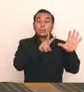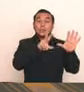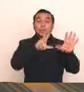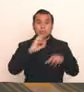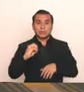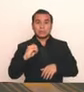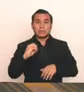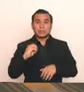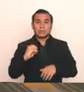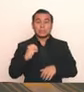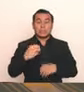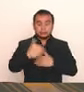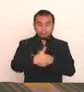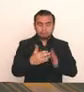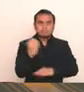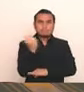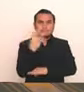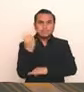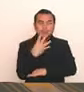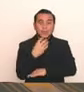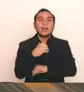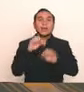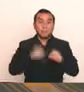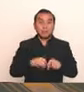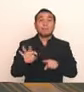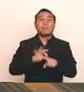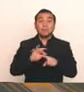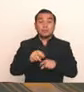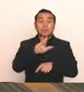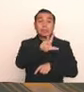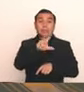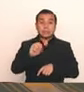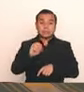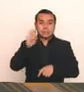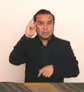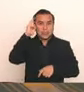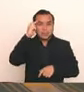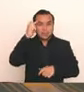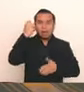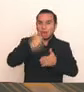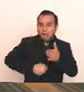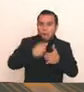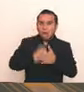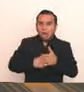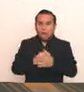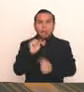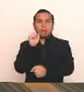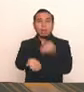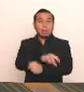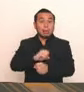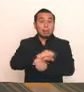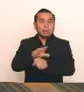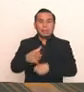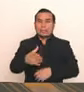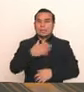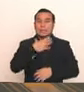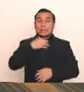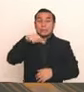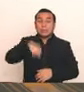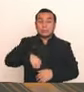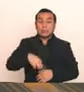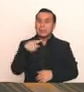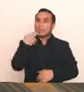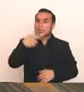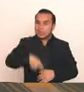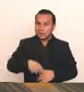intensivos de las cuales sólo sirven 30 y que esas son las herramientas para enfrentar esta pandemia lo que hoy estoy diciendo es una